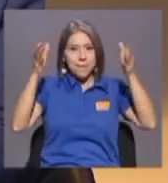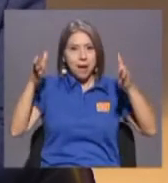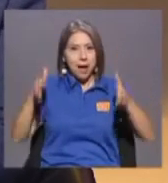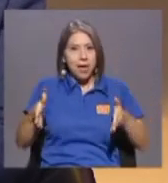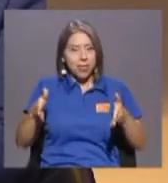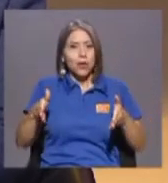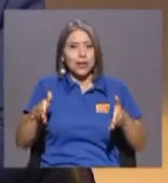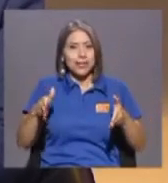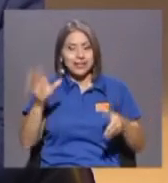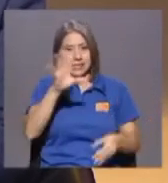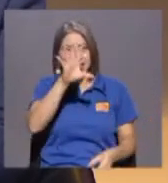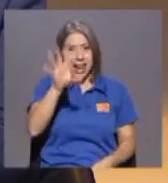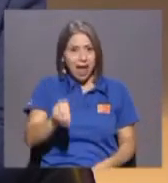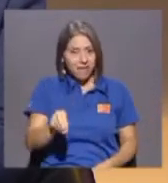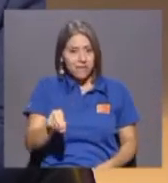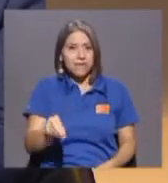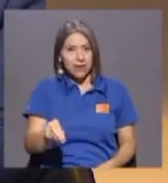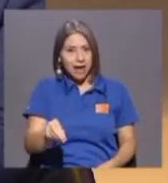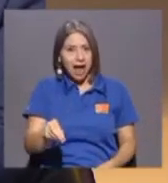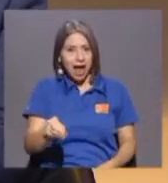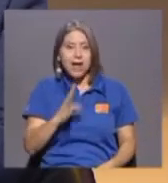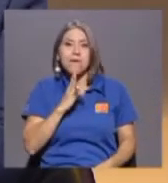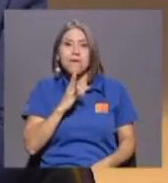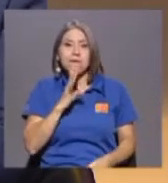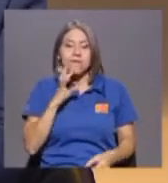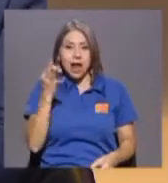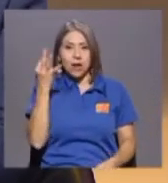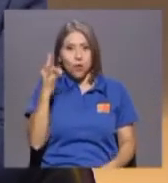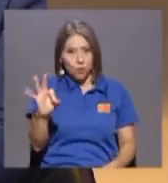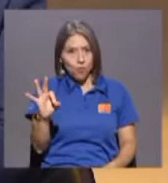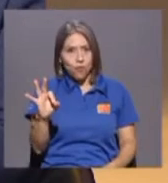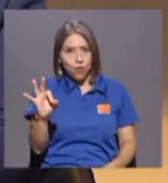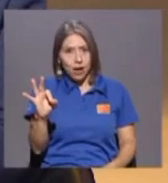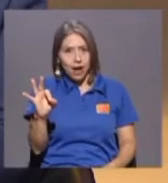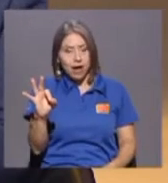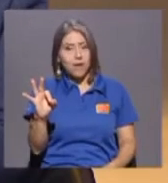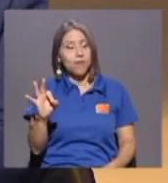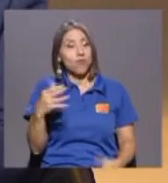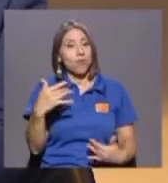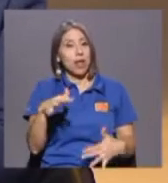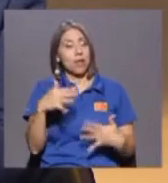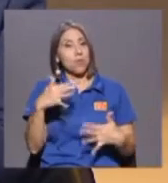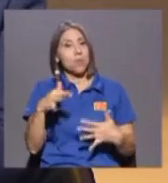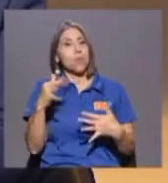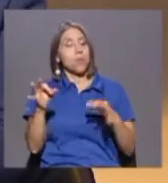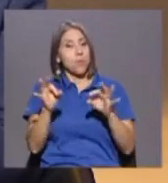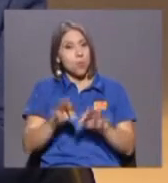del África francófona fue muy revelador.